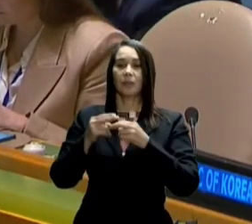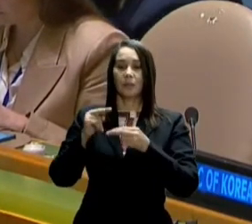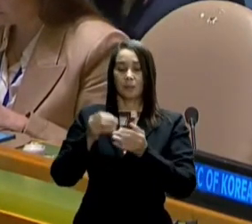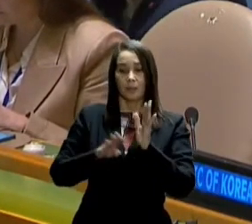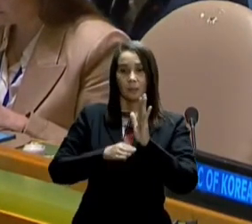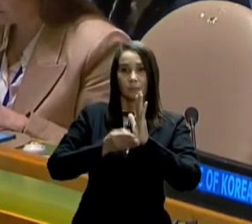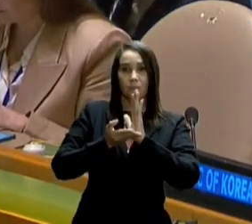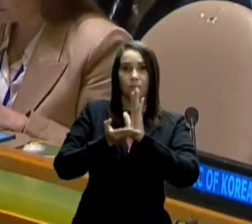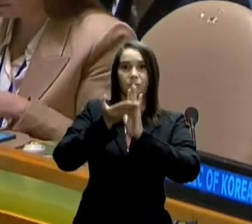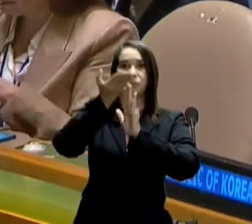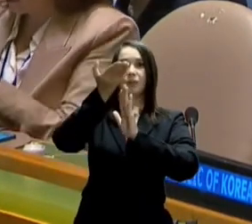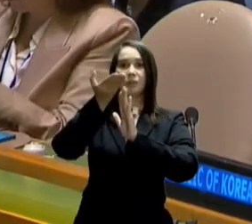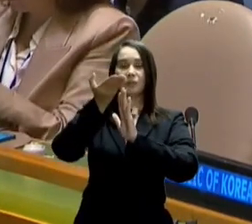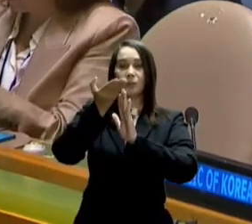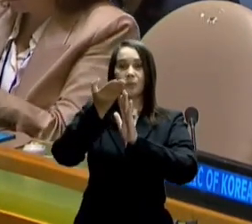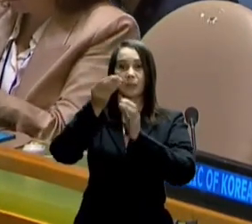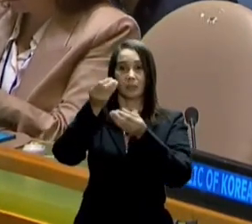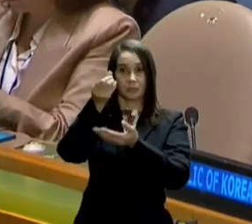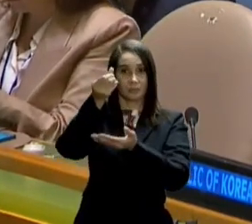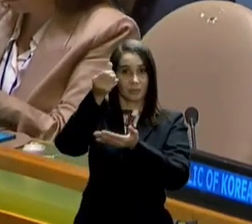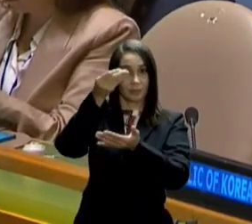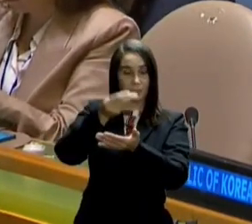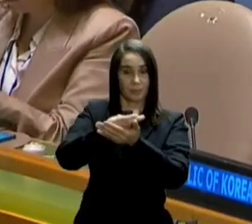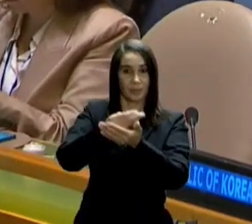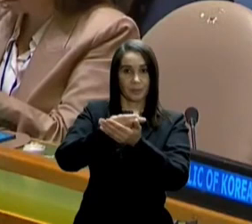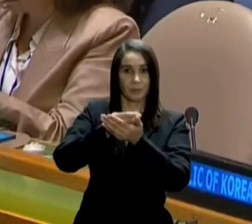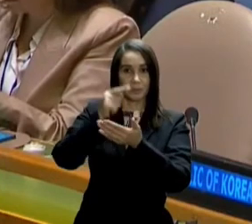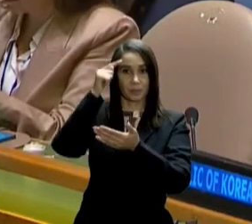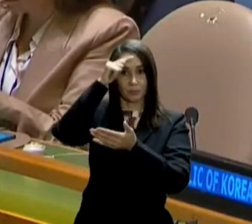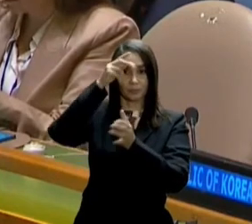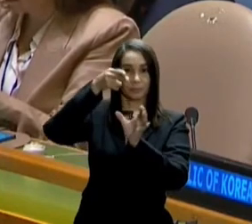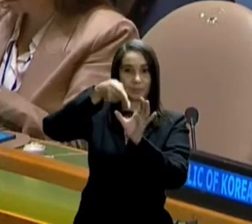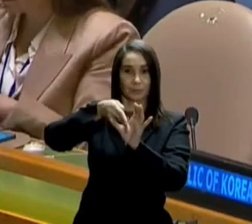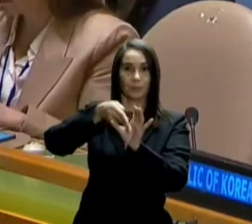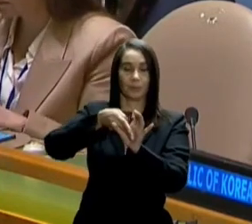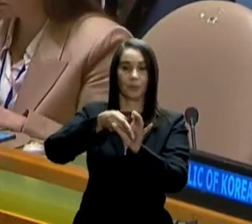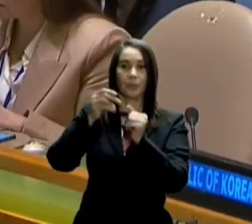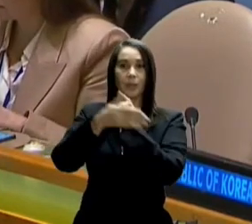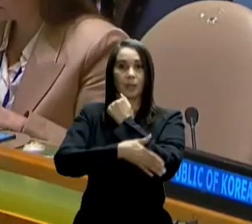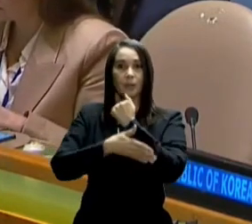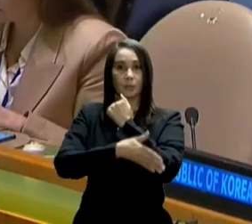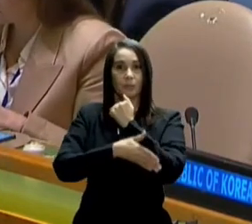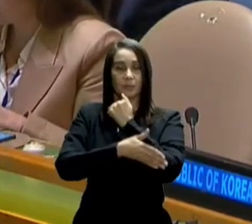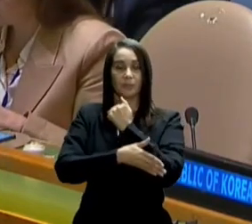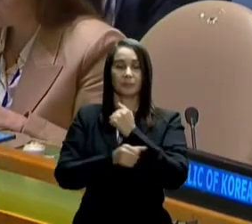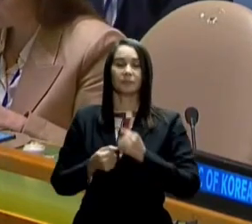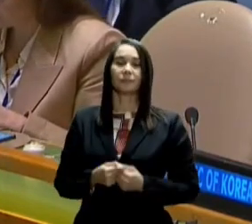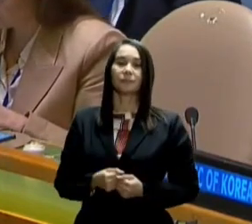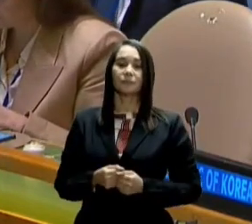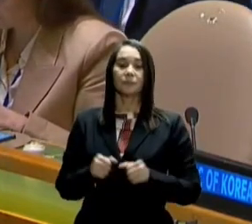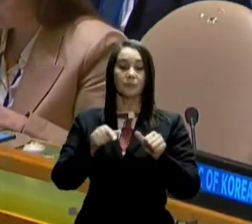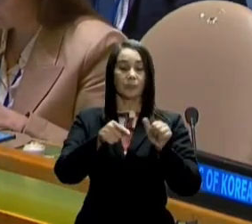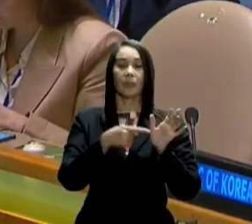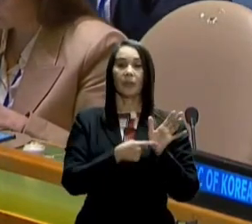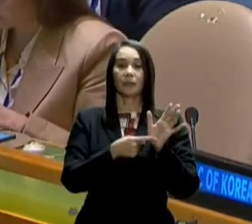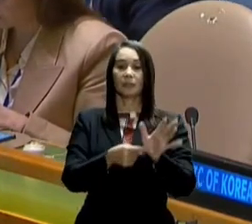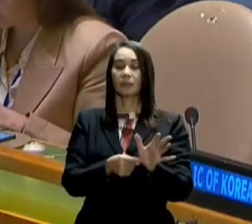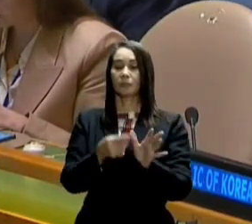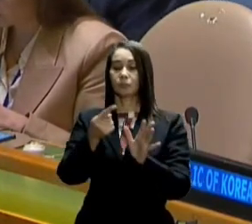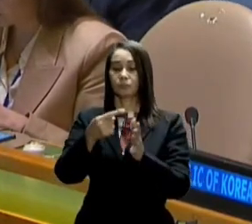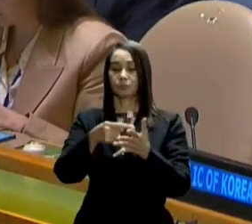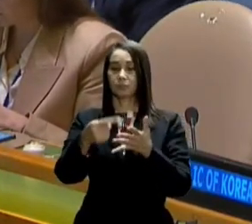los precios del crudo en perjuicio de los países importadores. En esta asamblea representativa de unos y